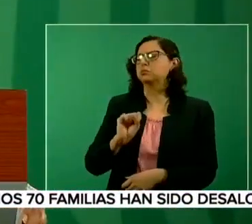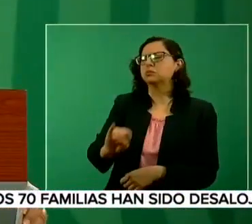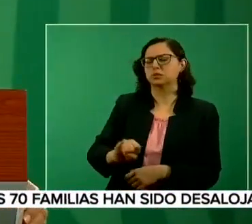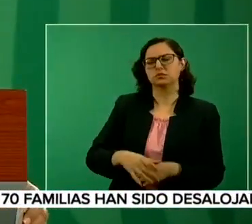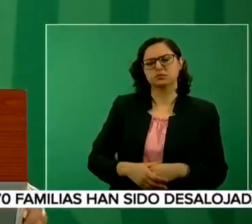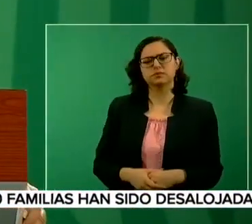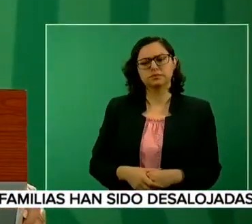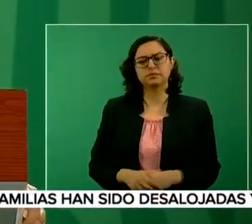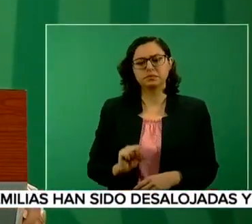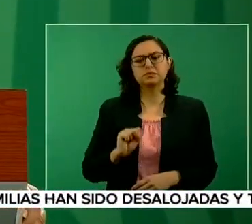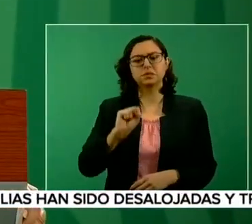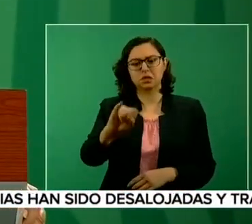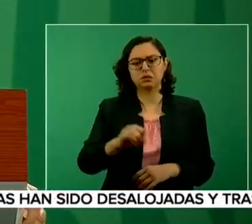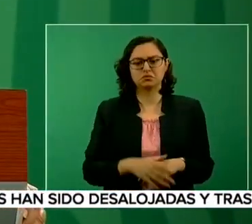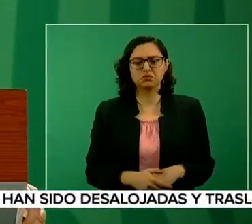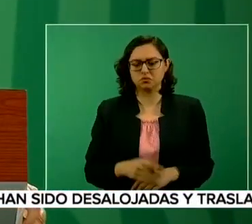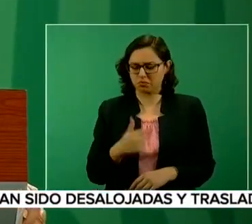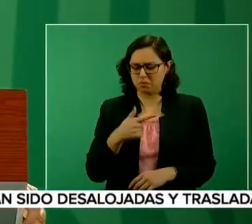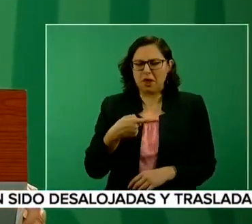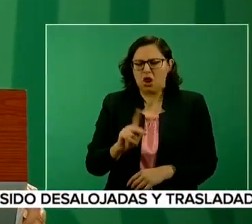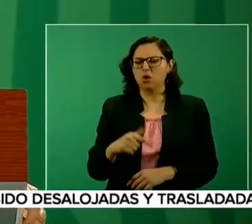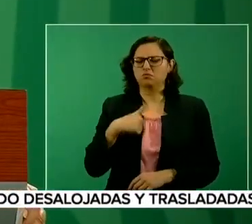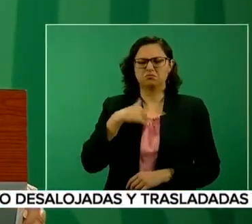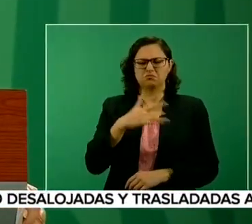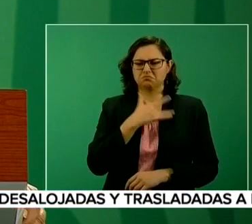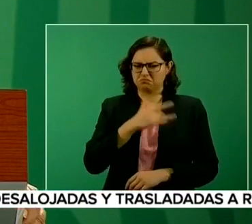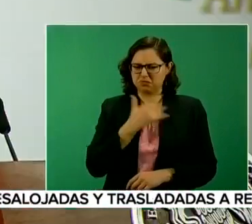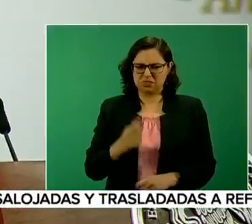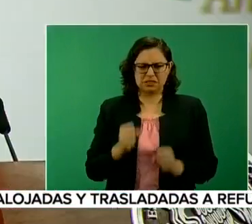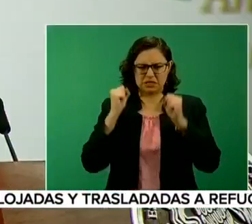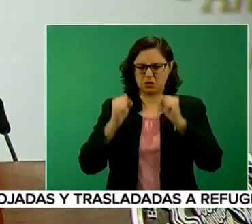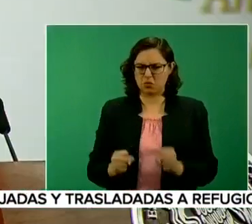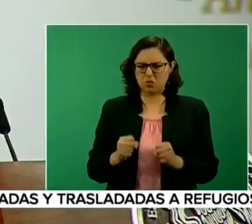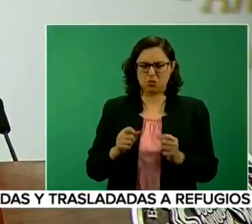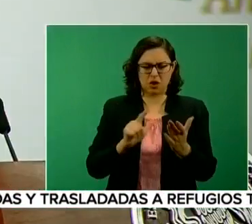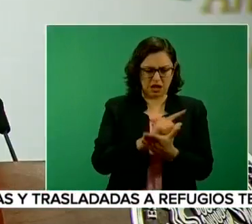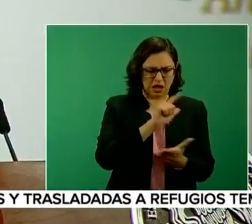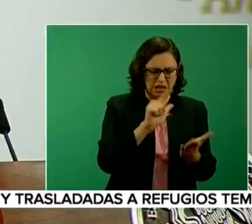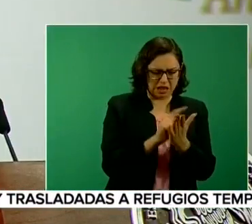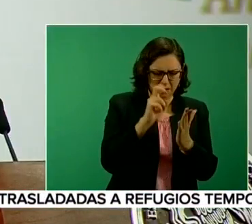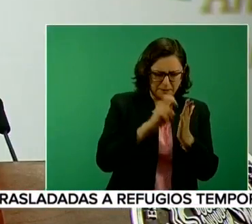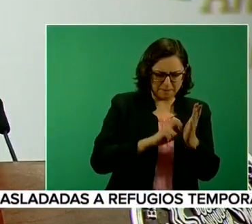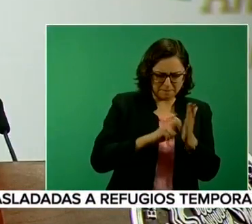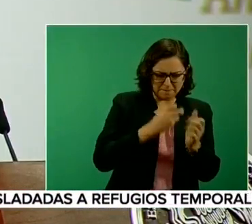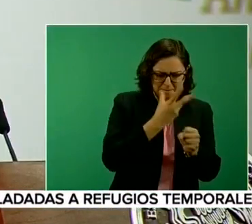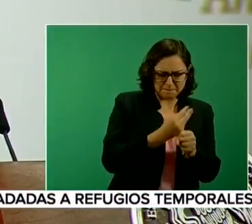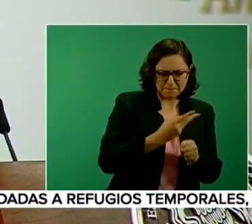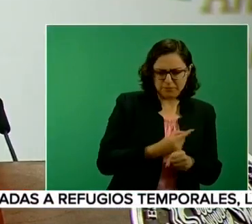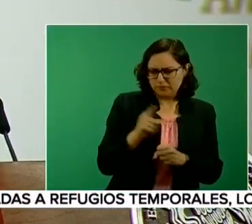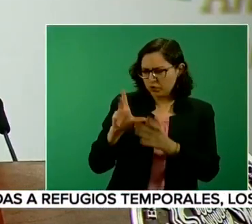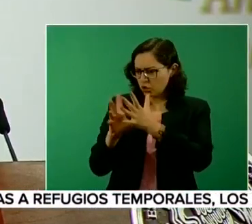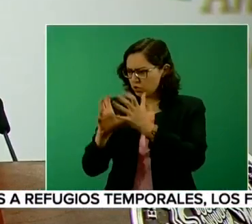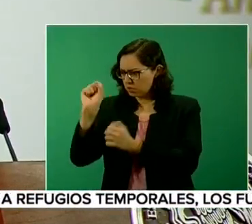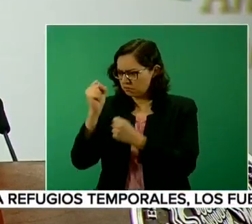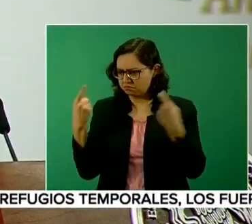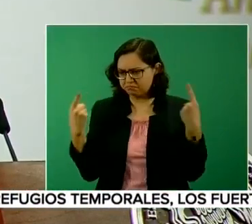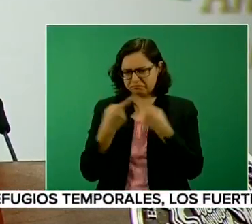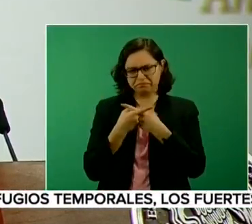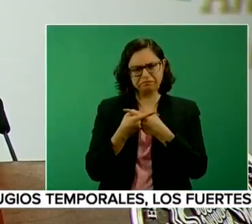estoy seguro que no es inconstitucional la reforma, pero si